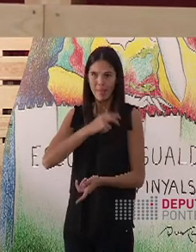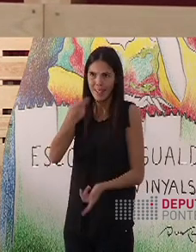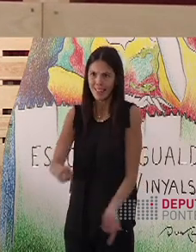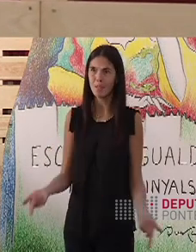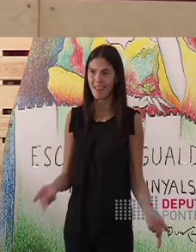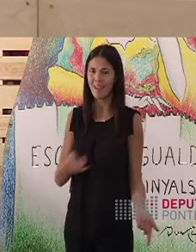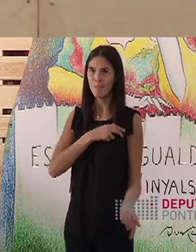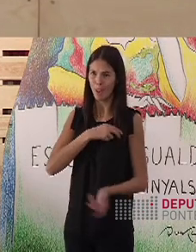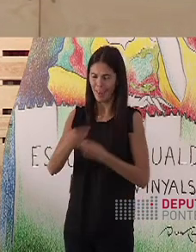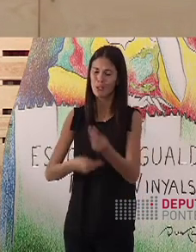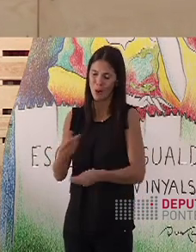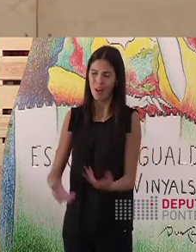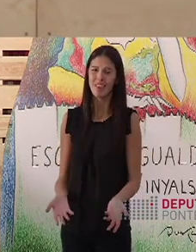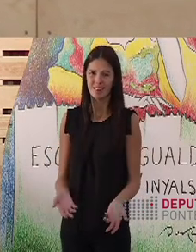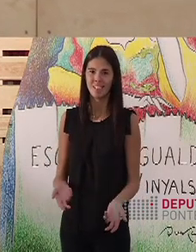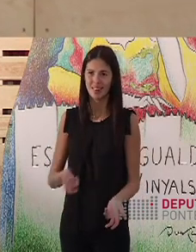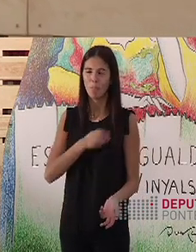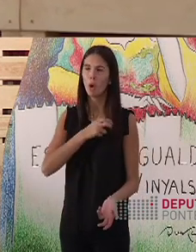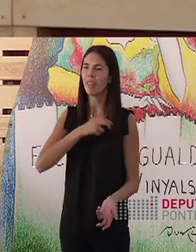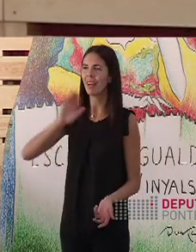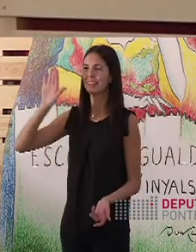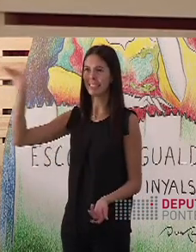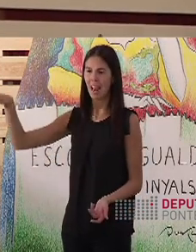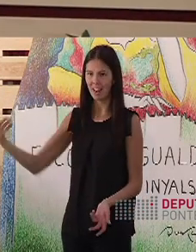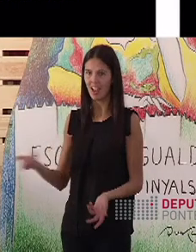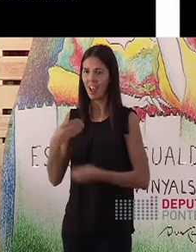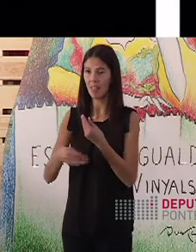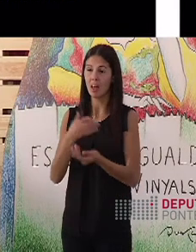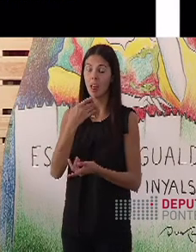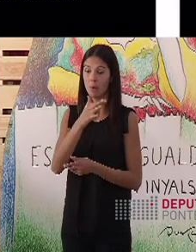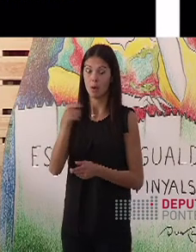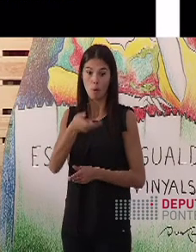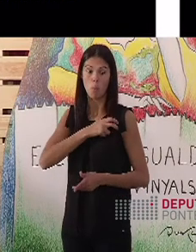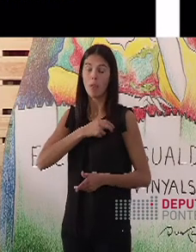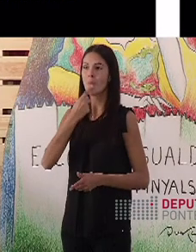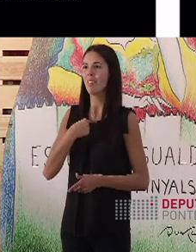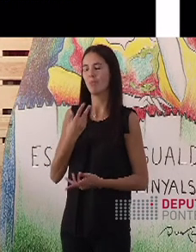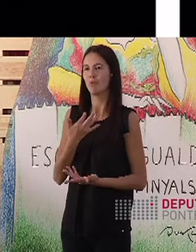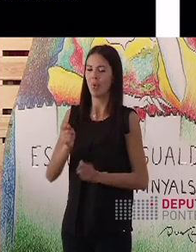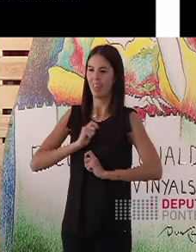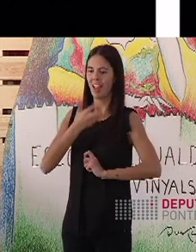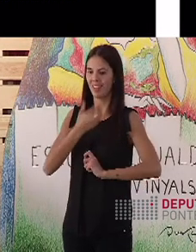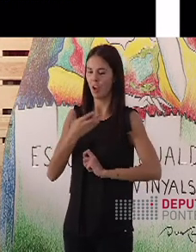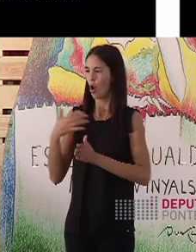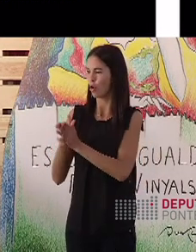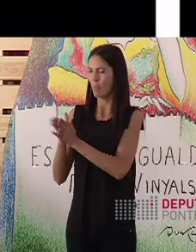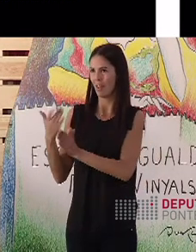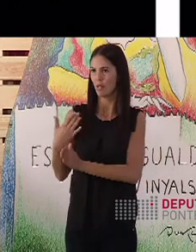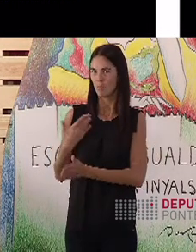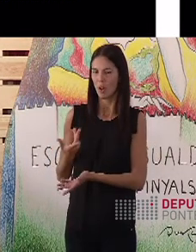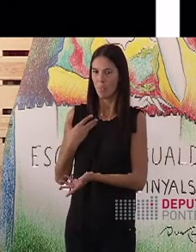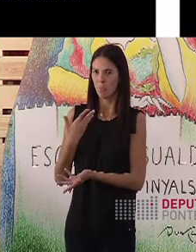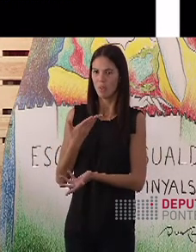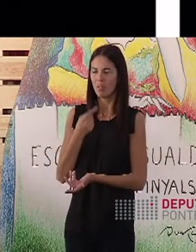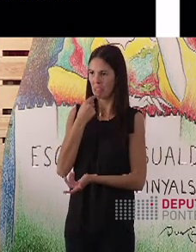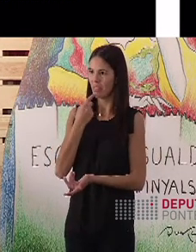extranjería. Los propios policías, e aparte con mucha tristeza, que me decía este policía diciendo que son os meus propios compañeros, que incluso din que